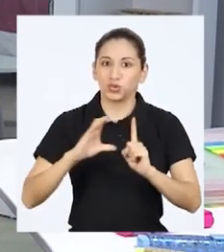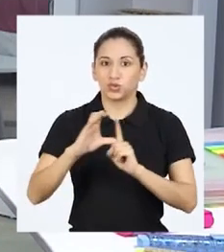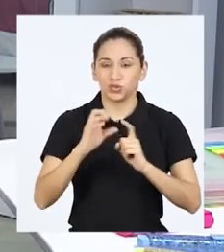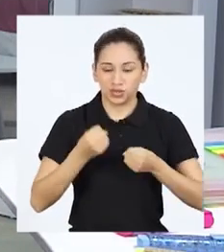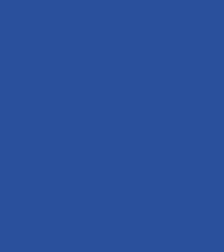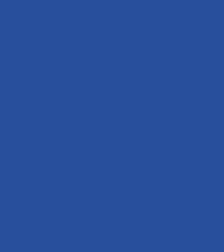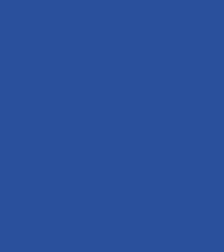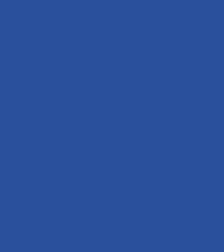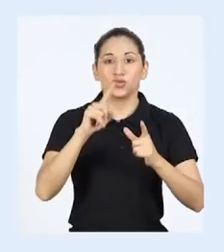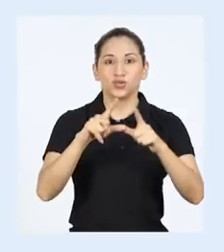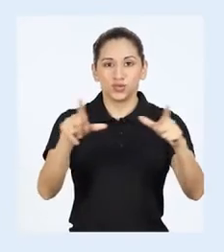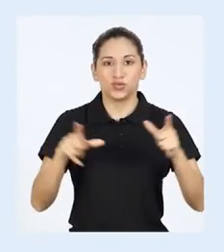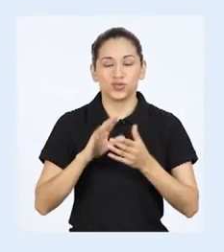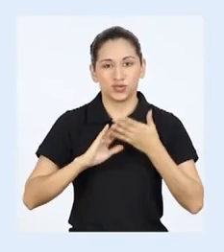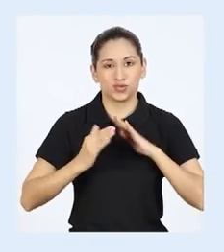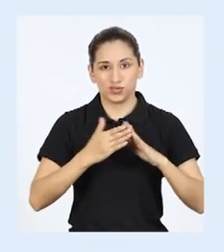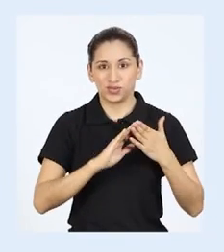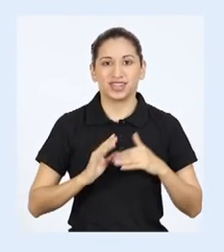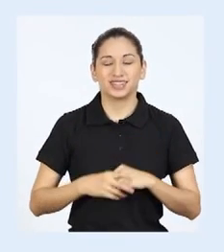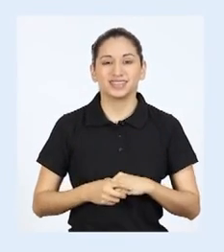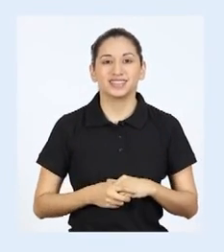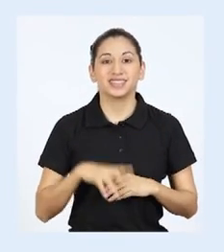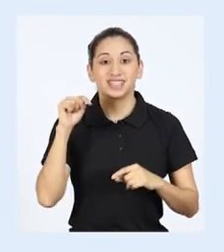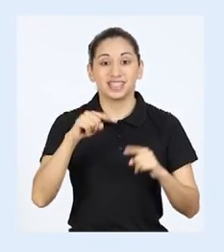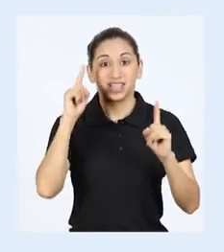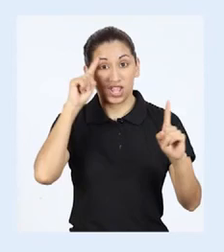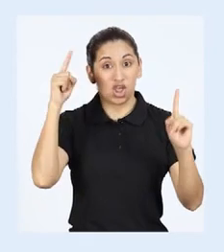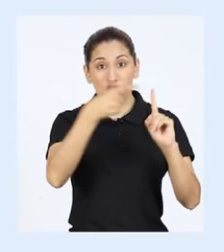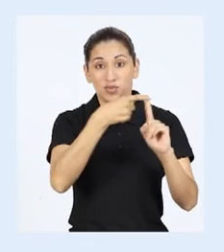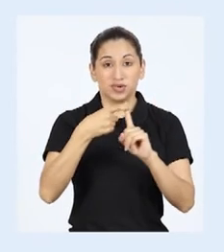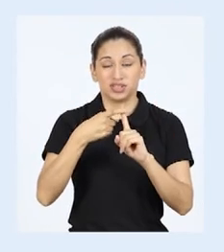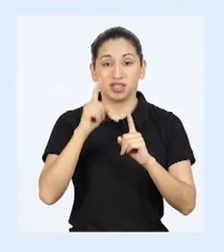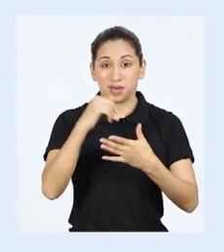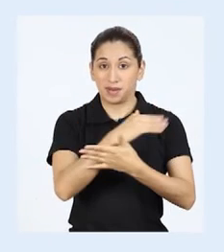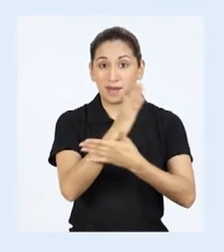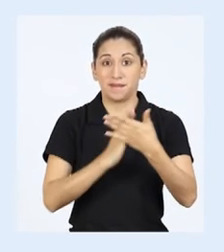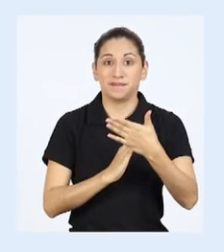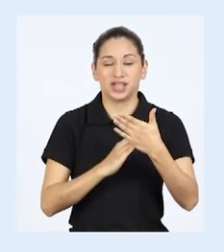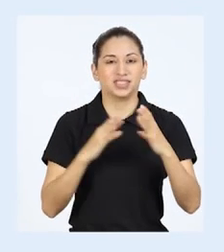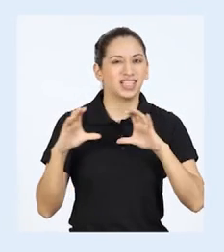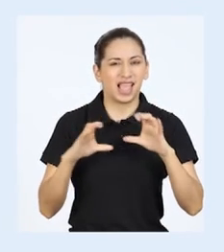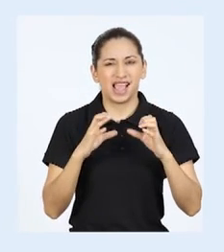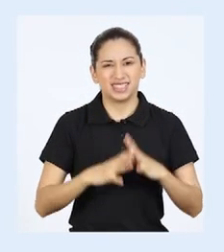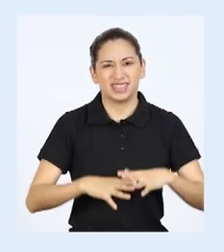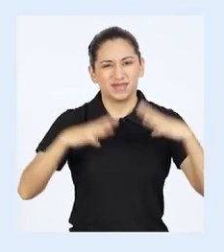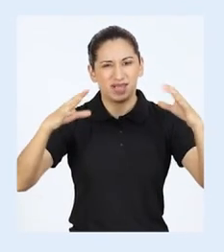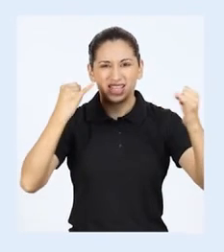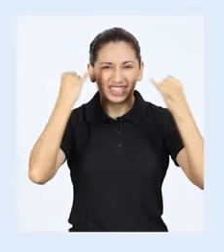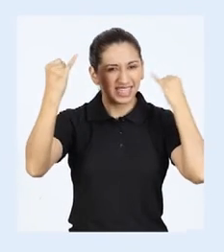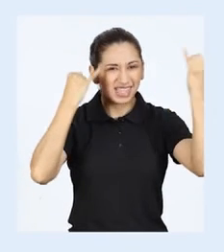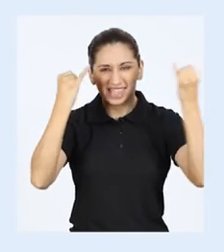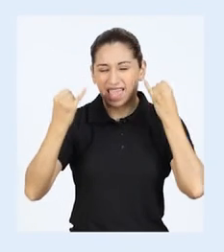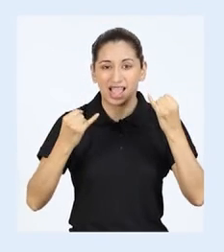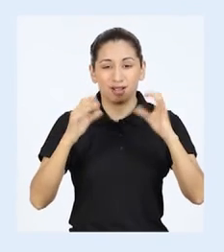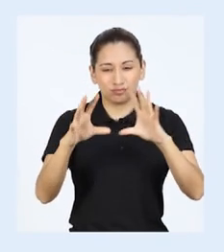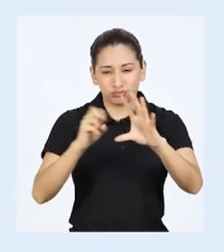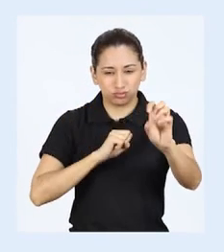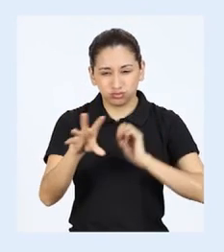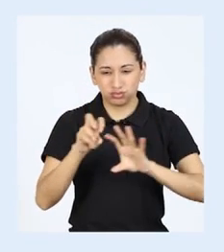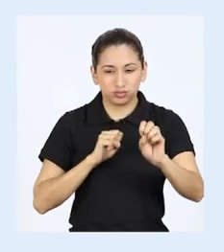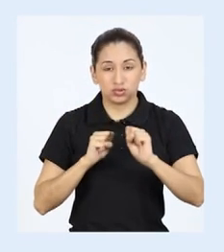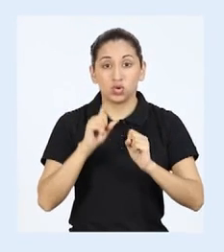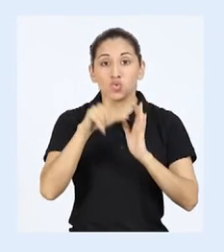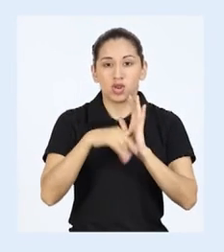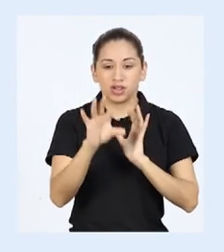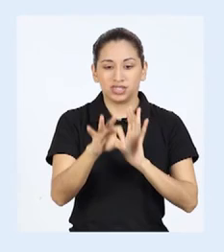una localidad. El objetivo de la fase idear es generar la mayor cantidad de ideas posible y luego seleccionar una de ellas, la que sea